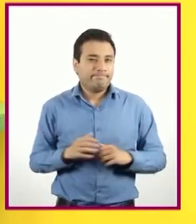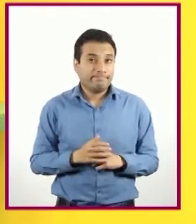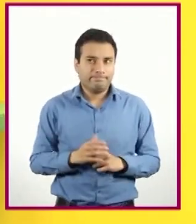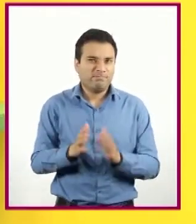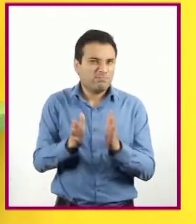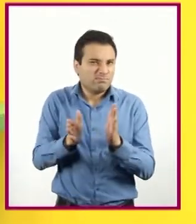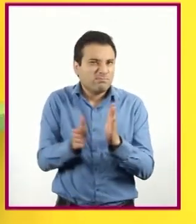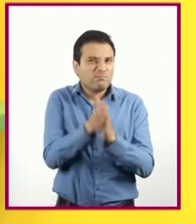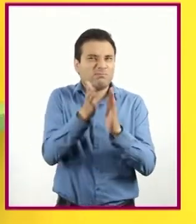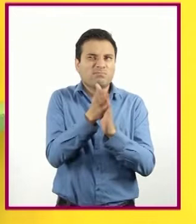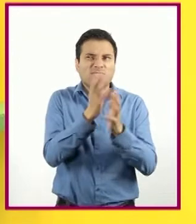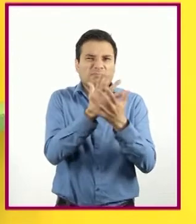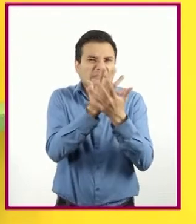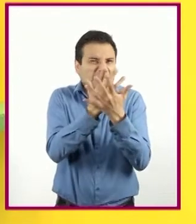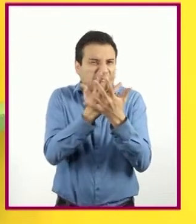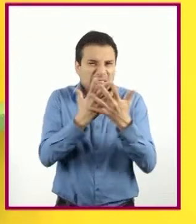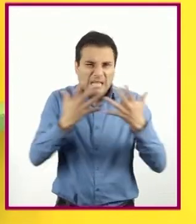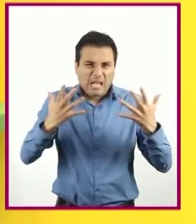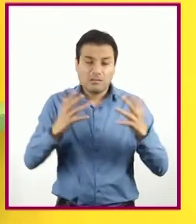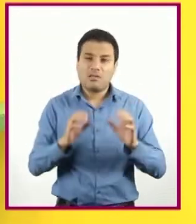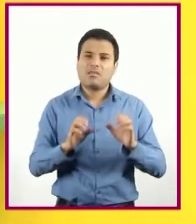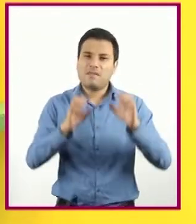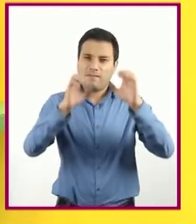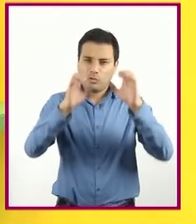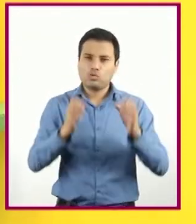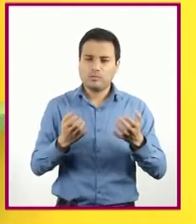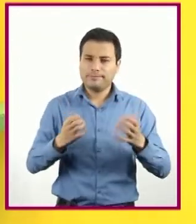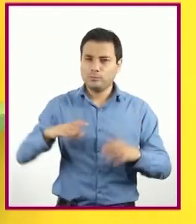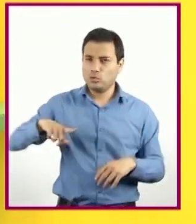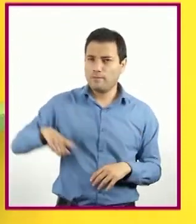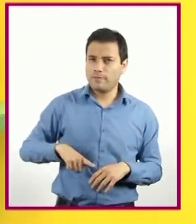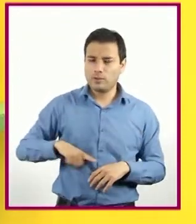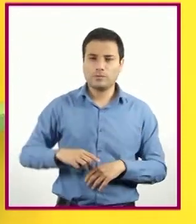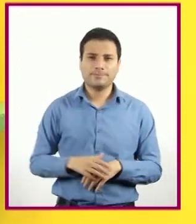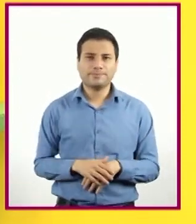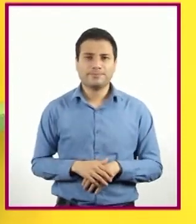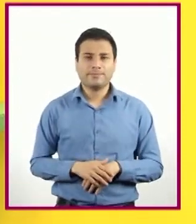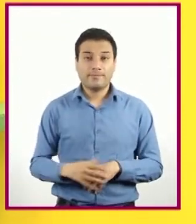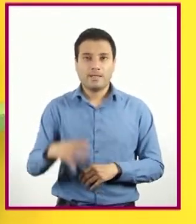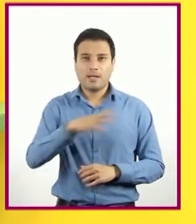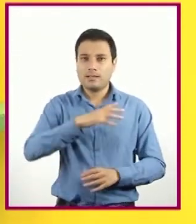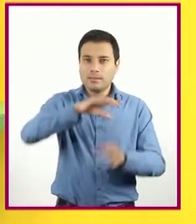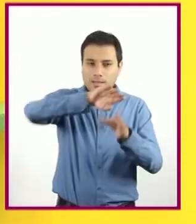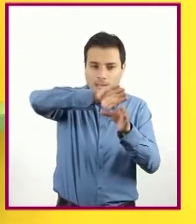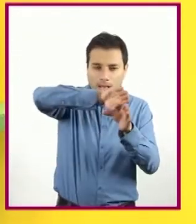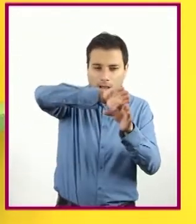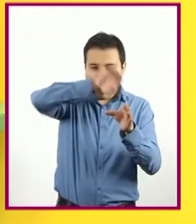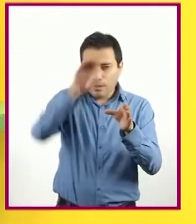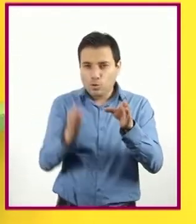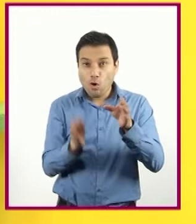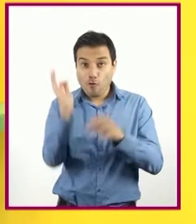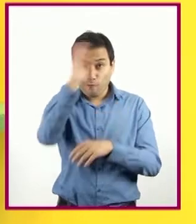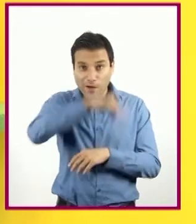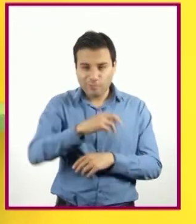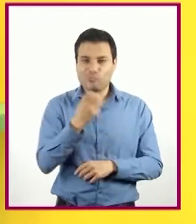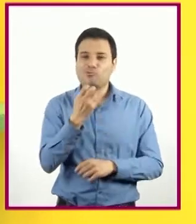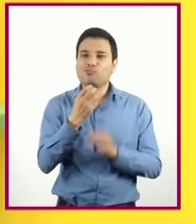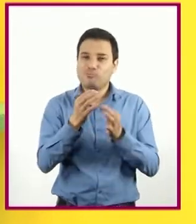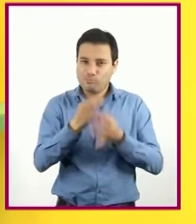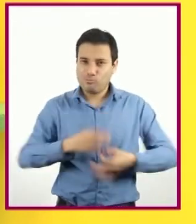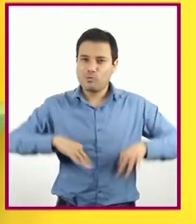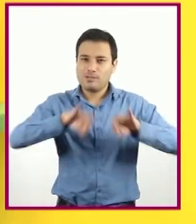monumental de edificios públicos, en donde el arco falso fue su principal aportación.